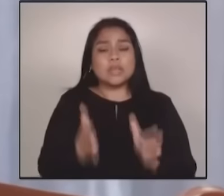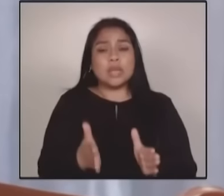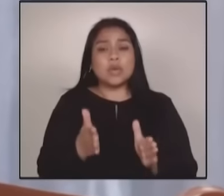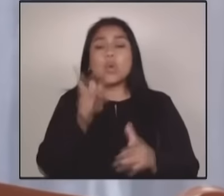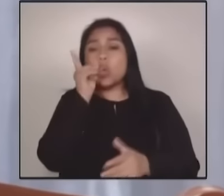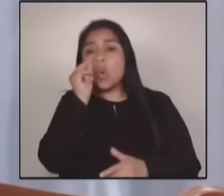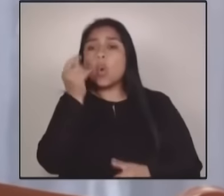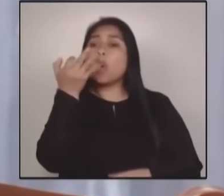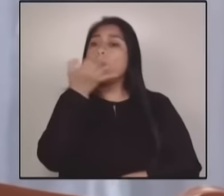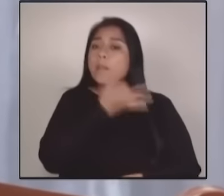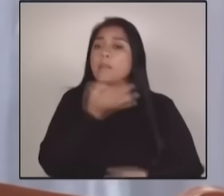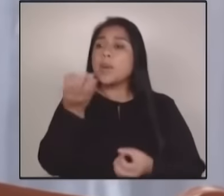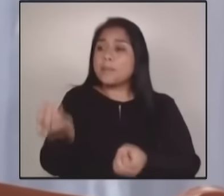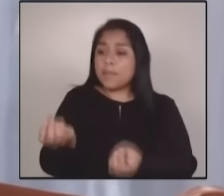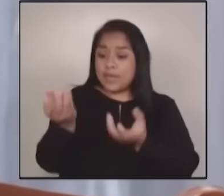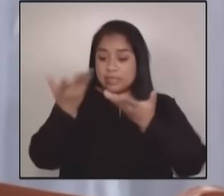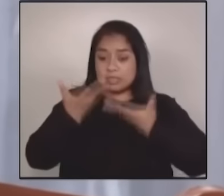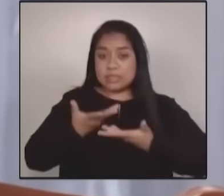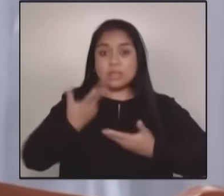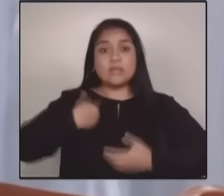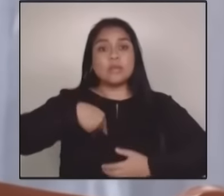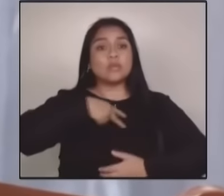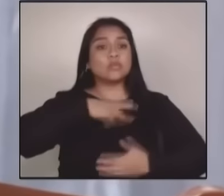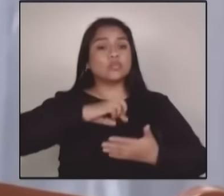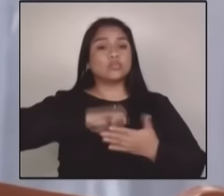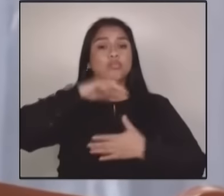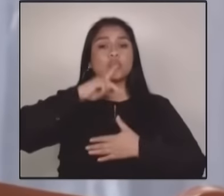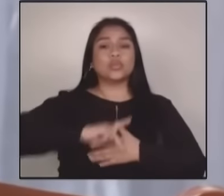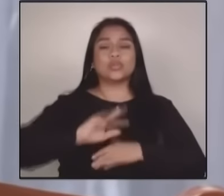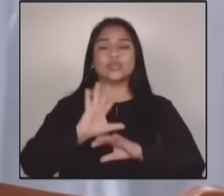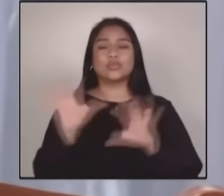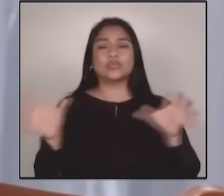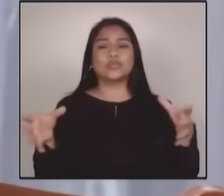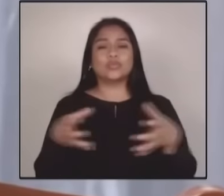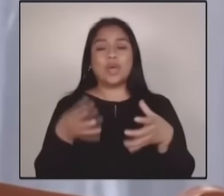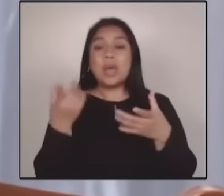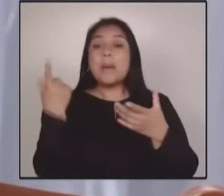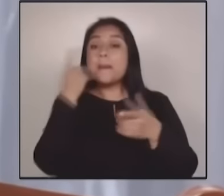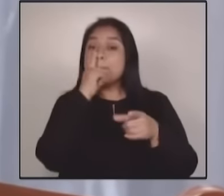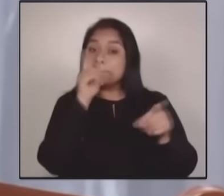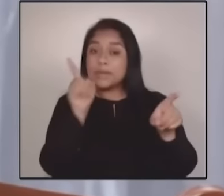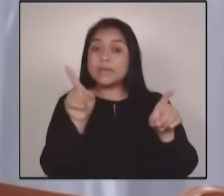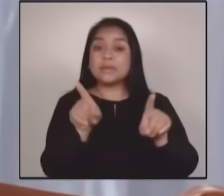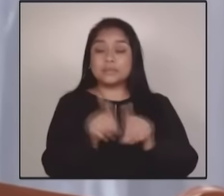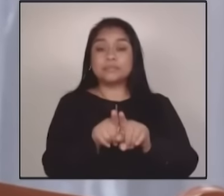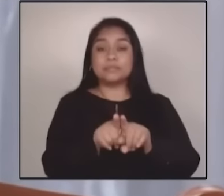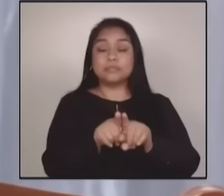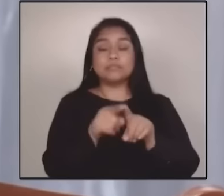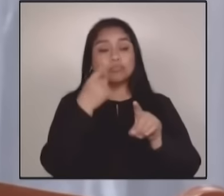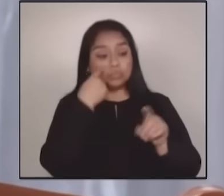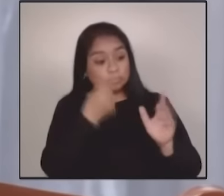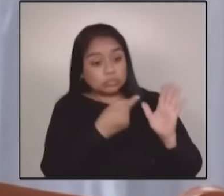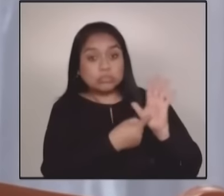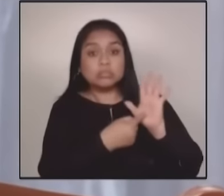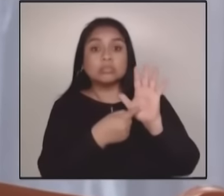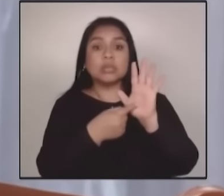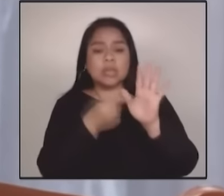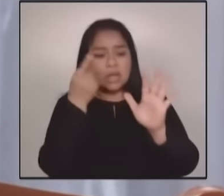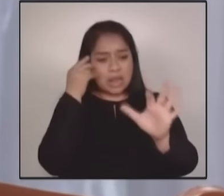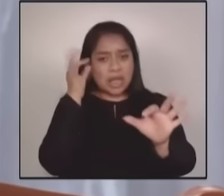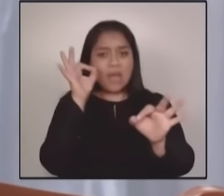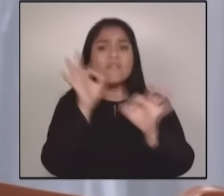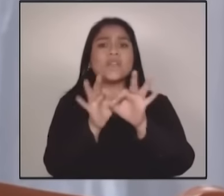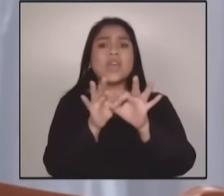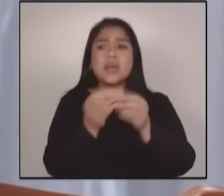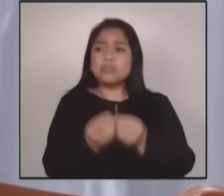han depositado en nuestro proyecto colectivo. Además, refleja la fe que las